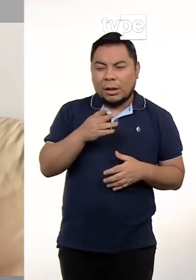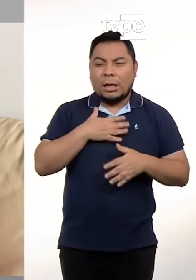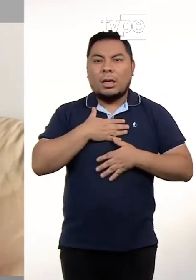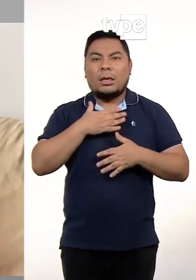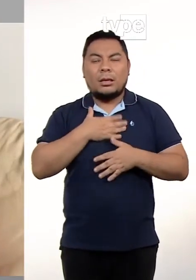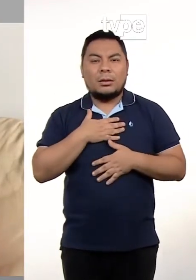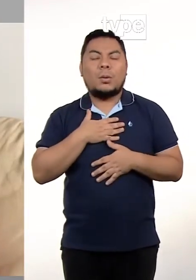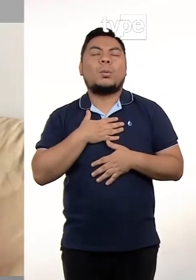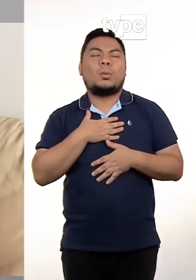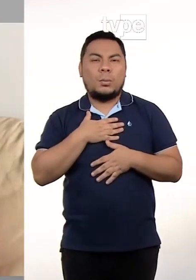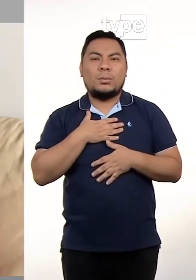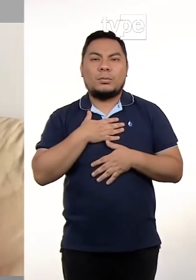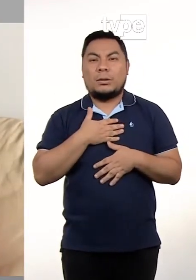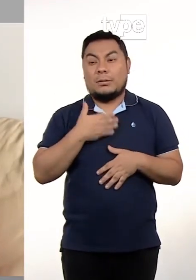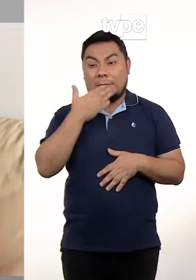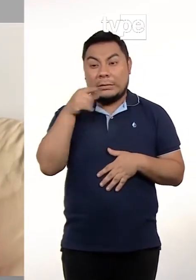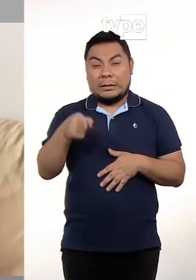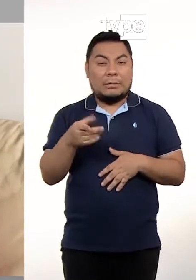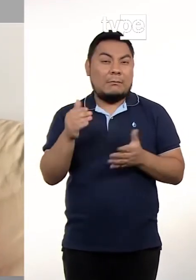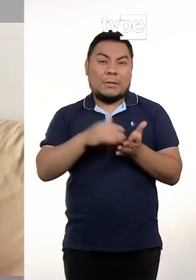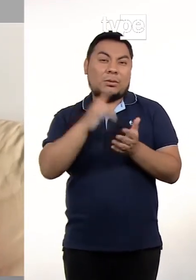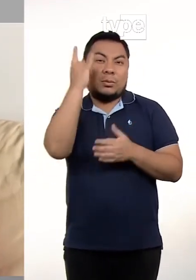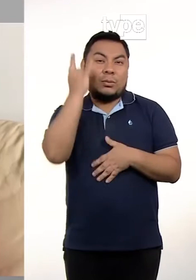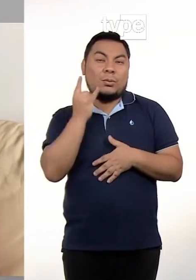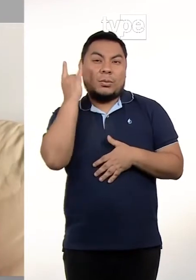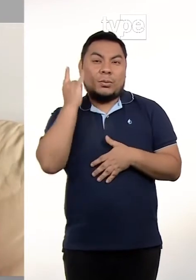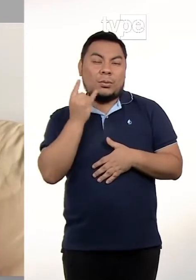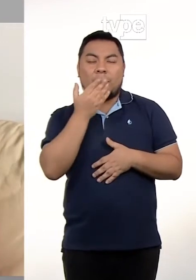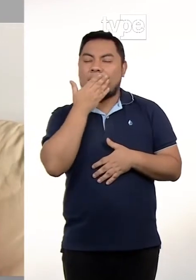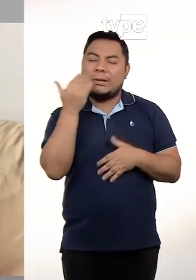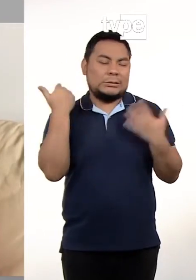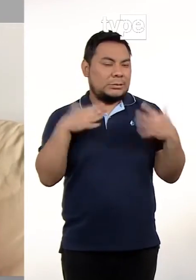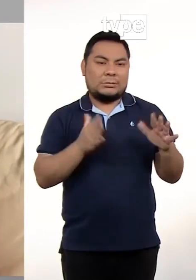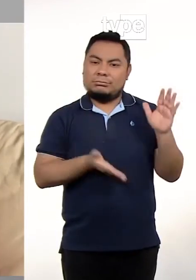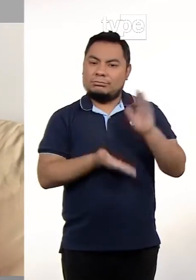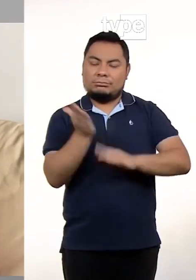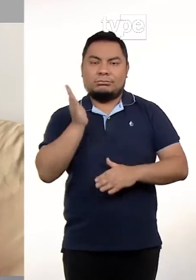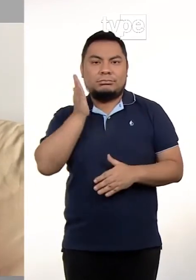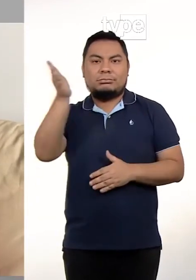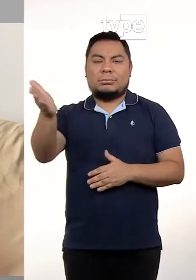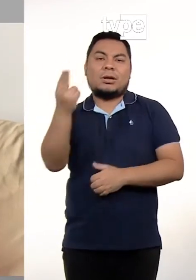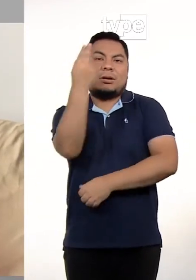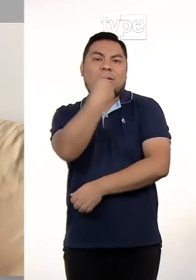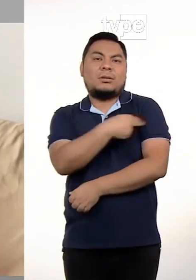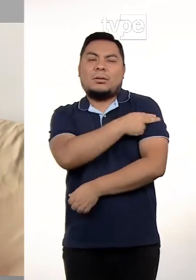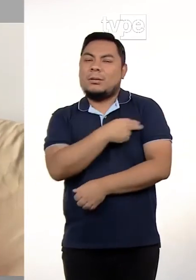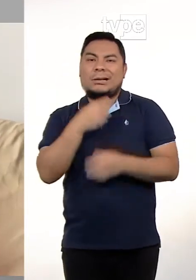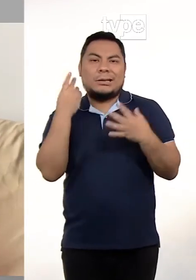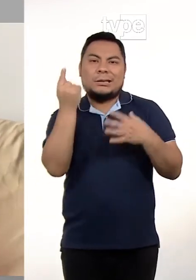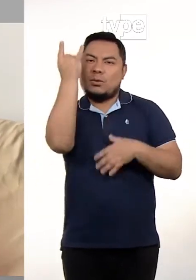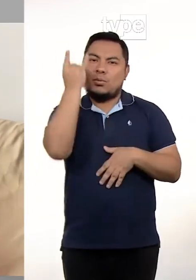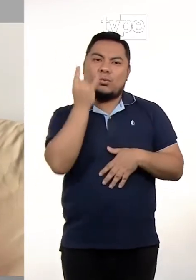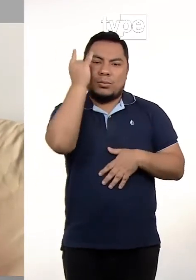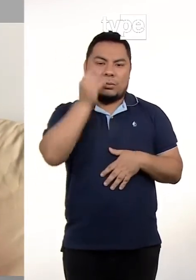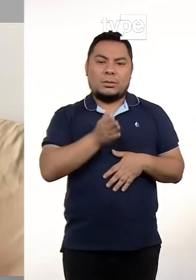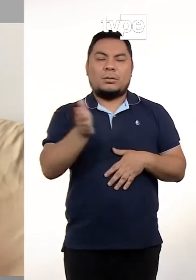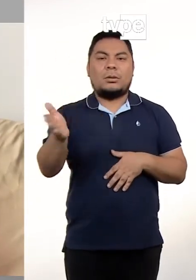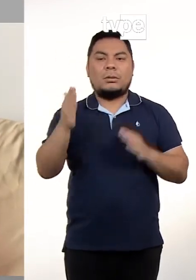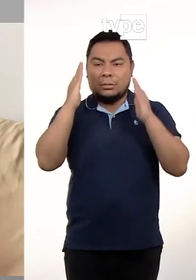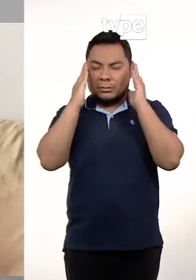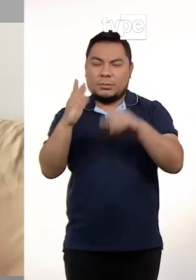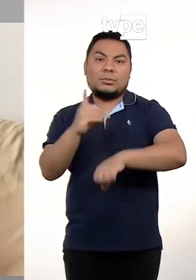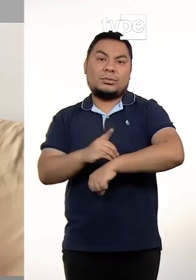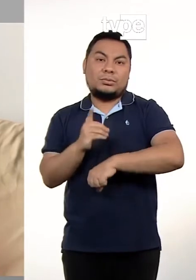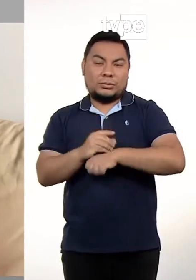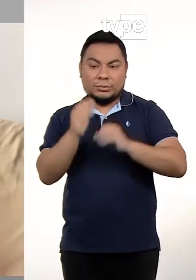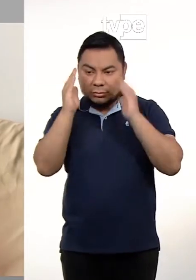ahí creo que lo más urgente es acudir ya a un centro de salud para que